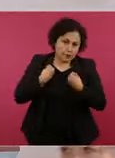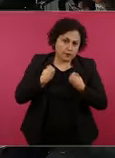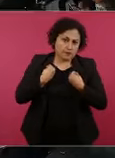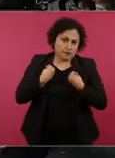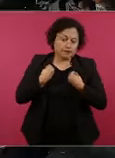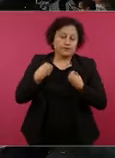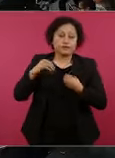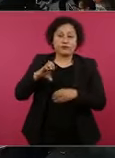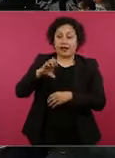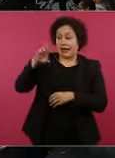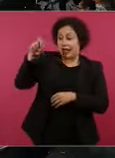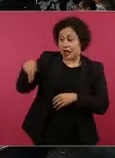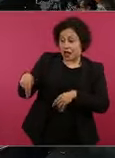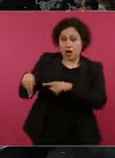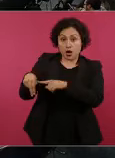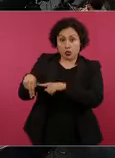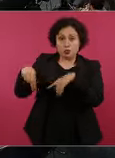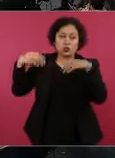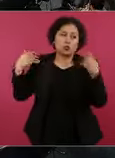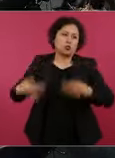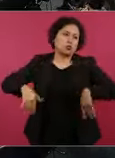Cancún aporta muchísimo.